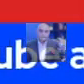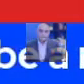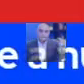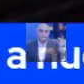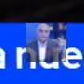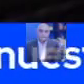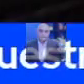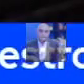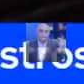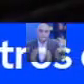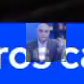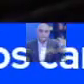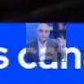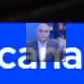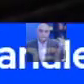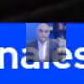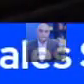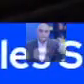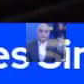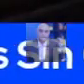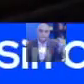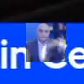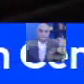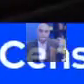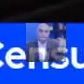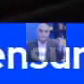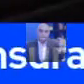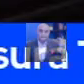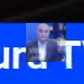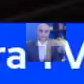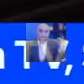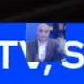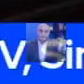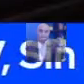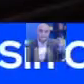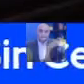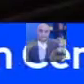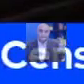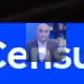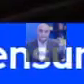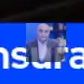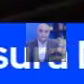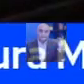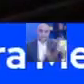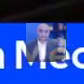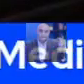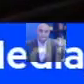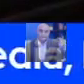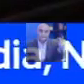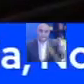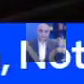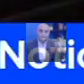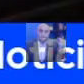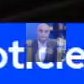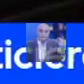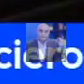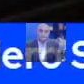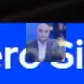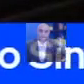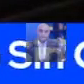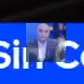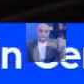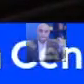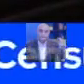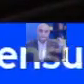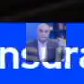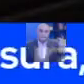yo creo que es lo que está pasando y que de alguna manera tiene que ver no solamente con las palabras del presidente de esta mañana, sino